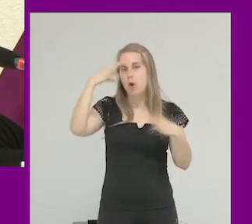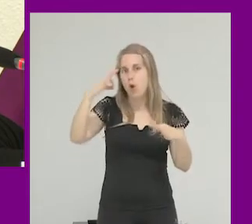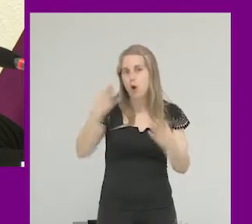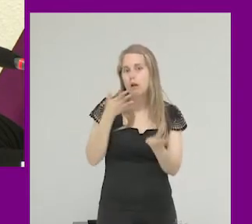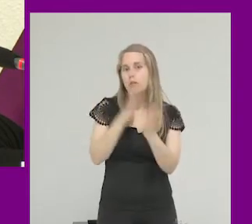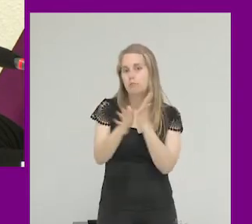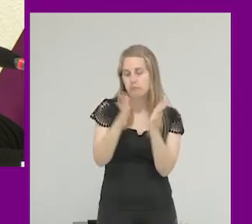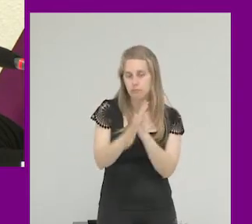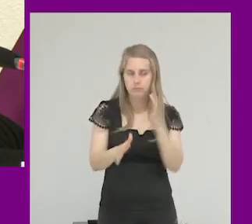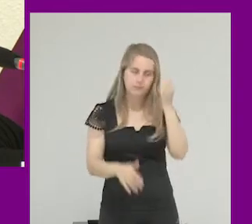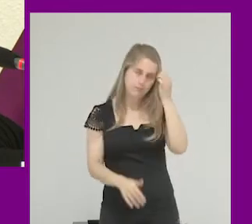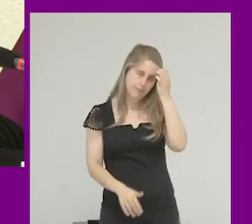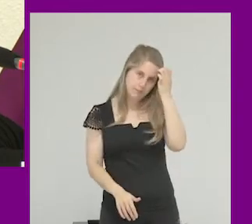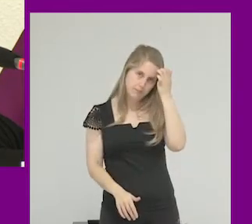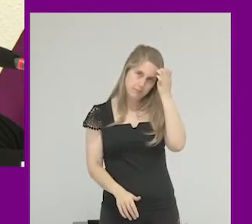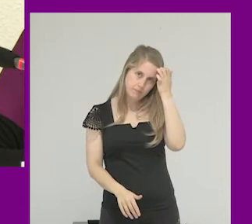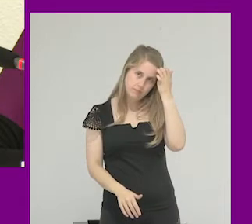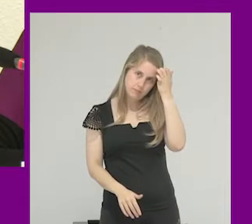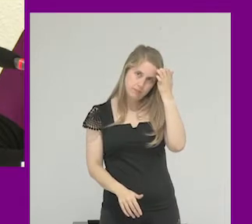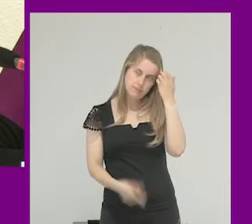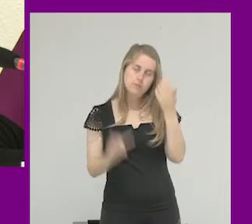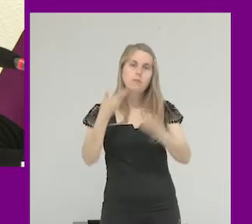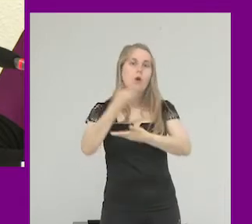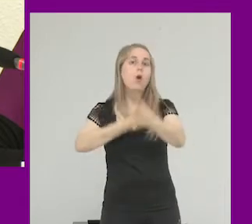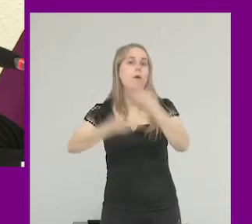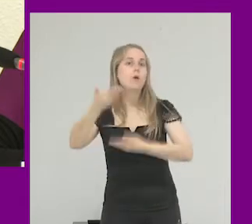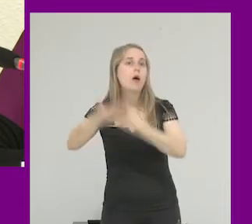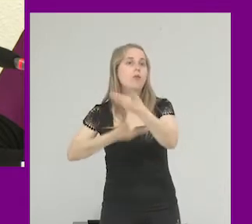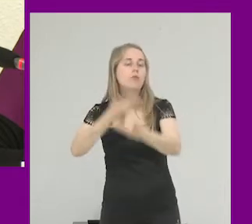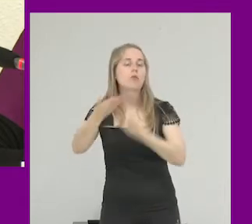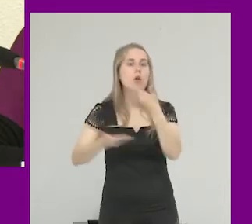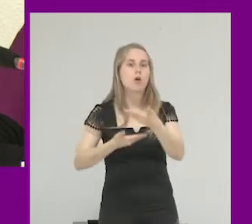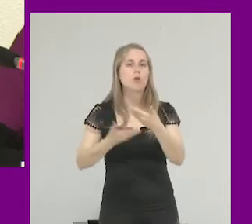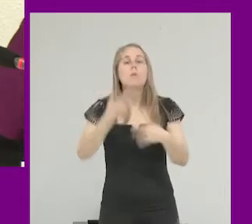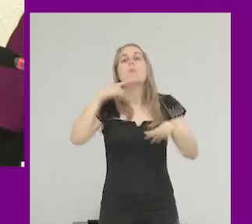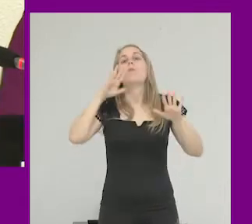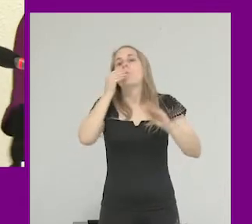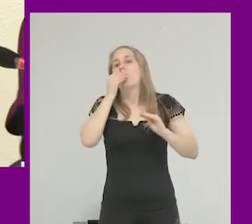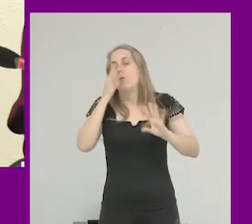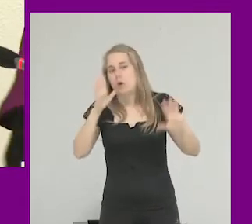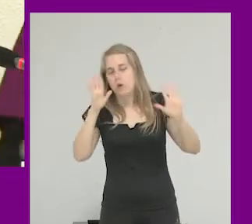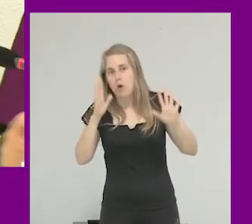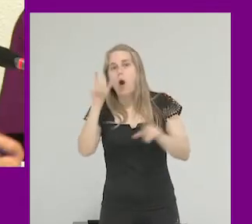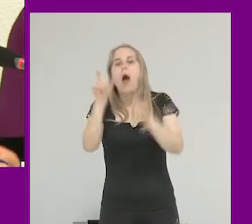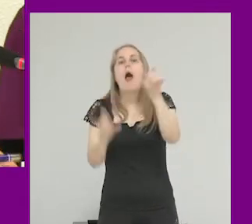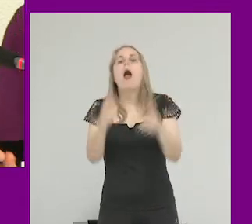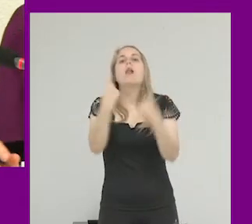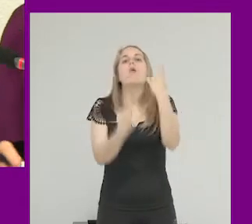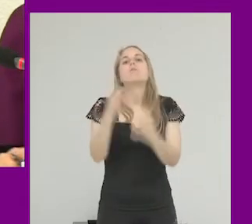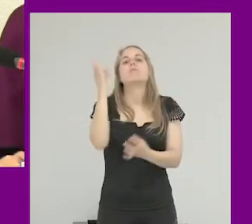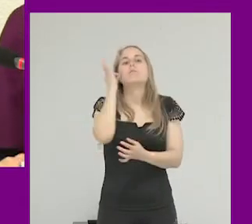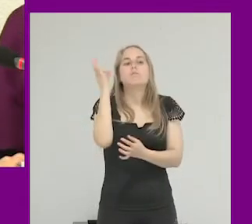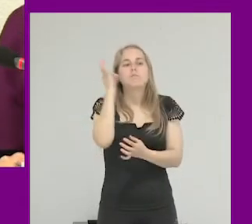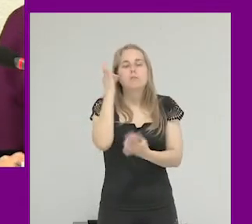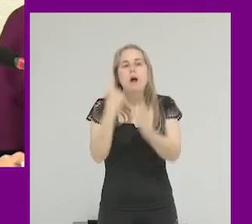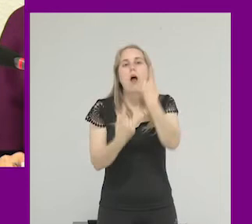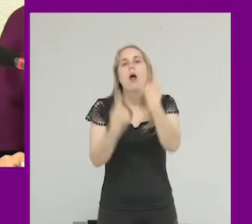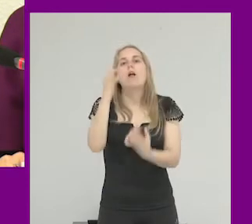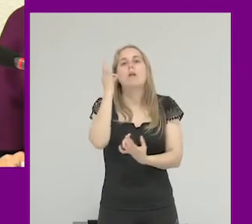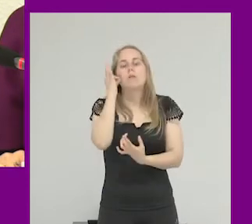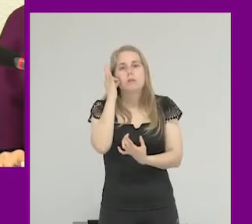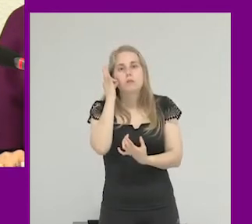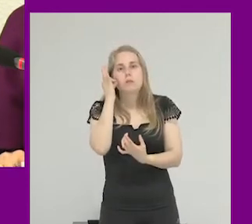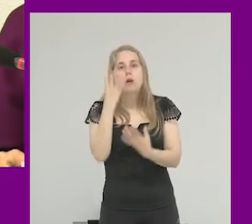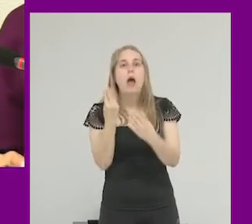y qué sentido tiene. La colaboración entre, bueno, algunas de las mujeres que